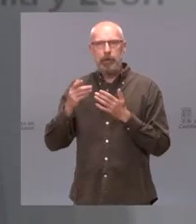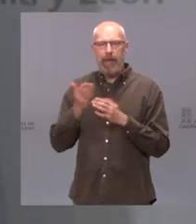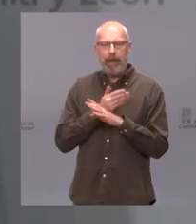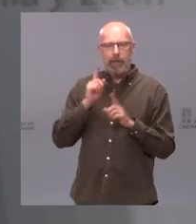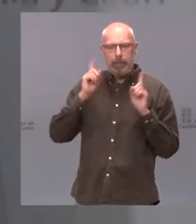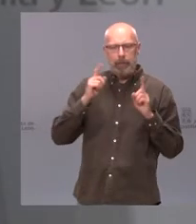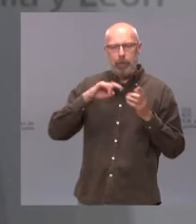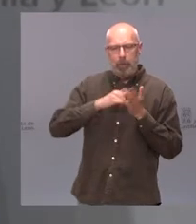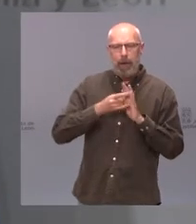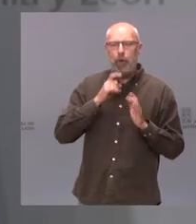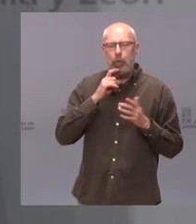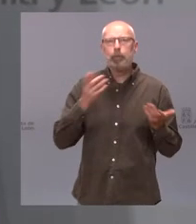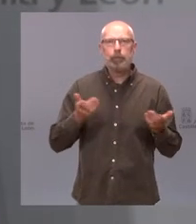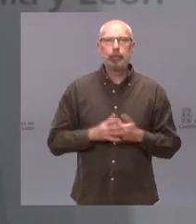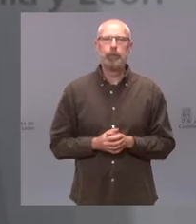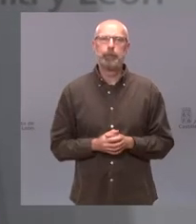Bien,